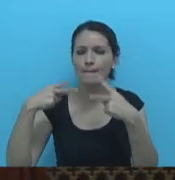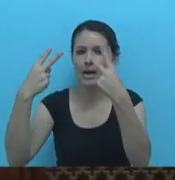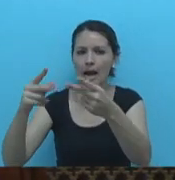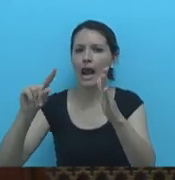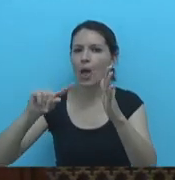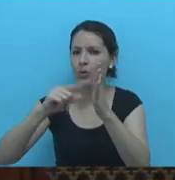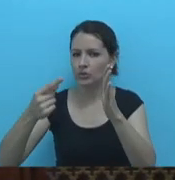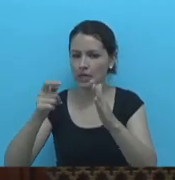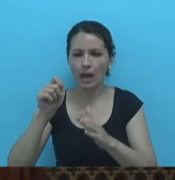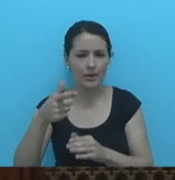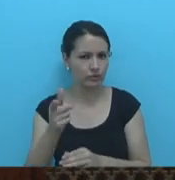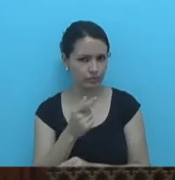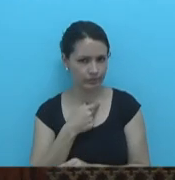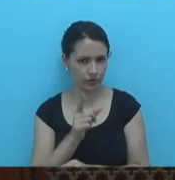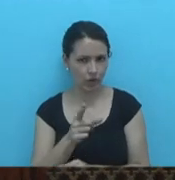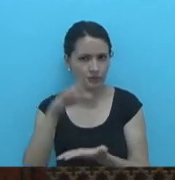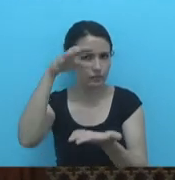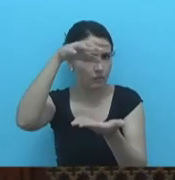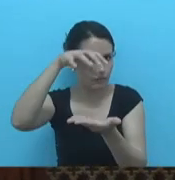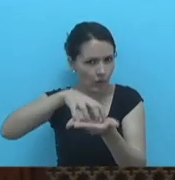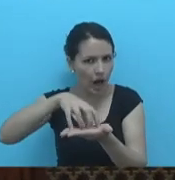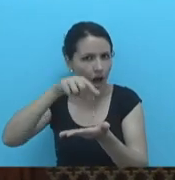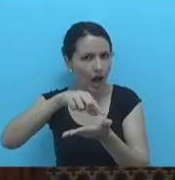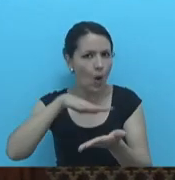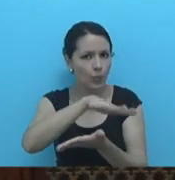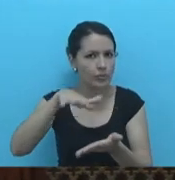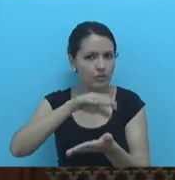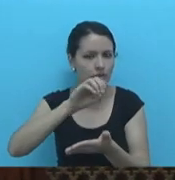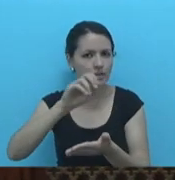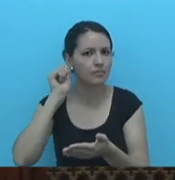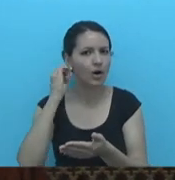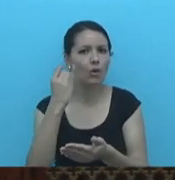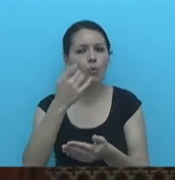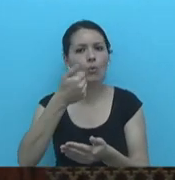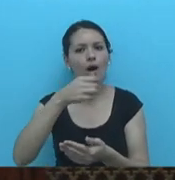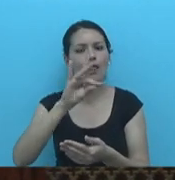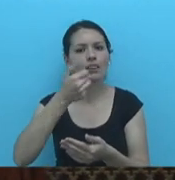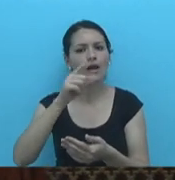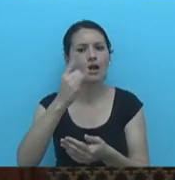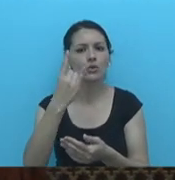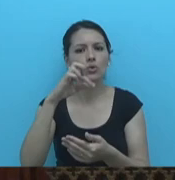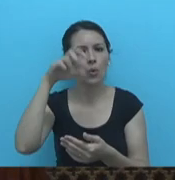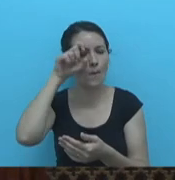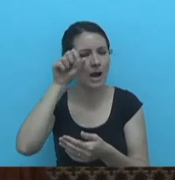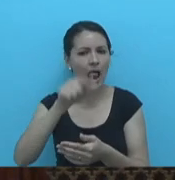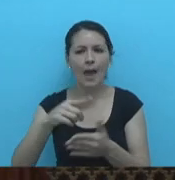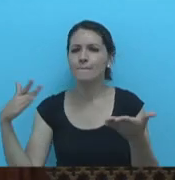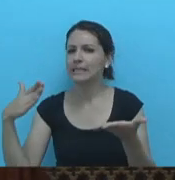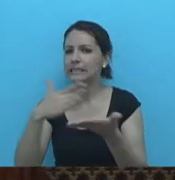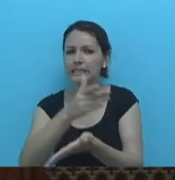socios no aceptaron. Don Rafael decidió que, en reconocimiento a lo que hicieron por él, se quedaría para